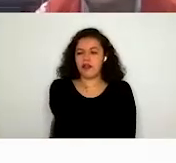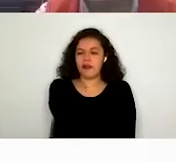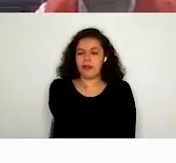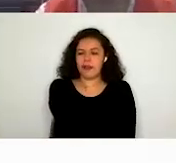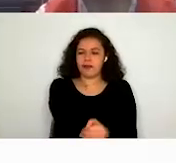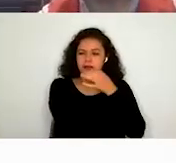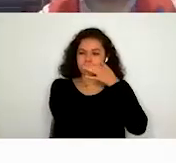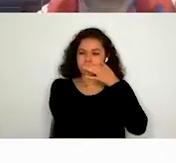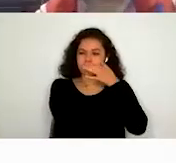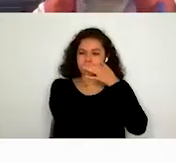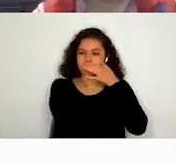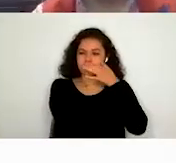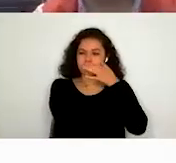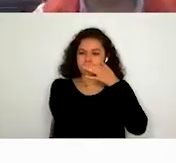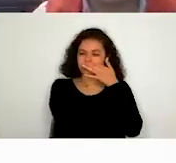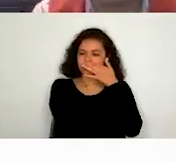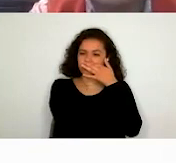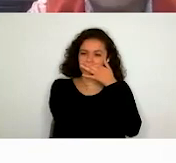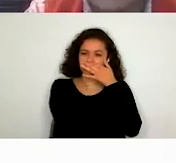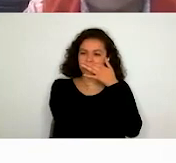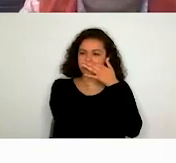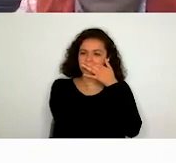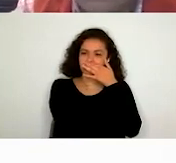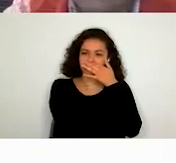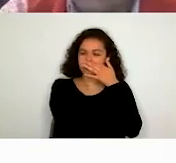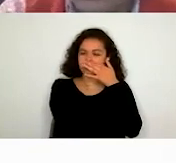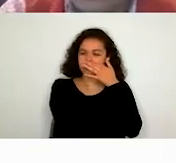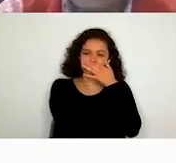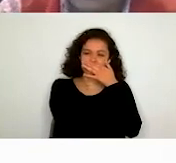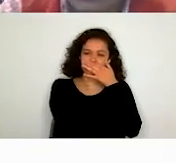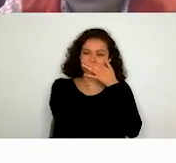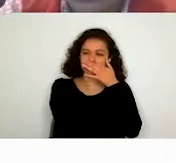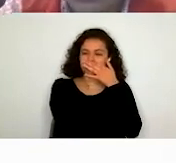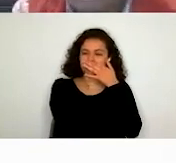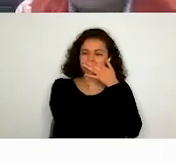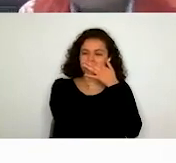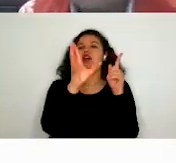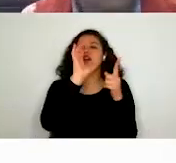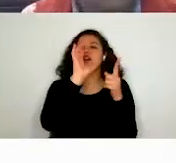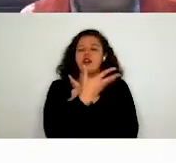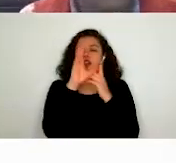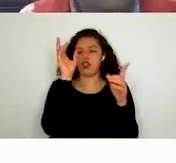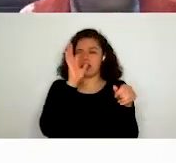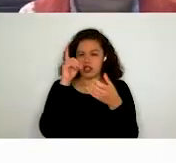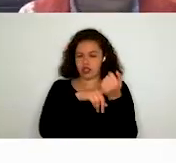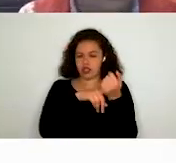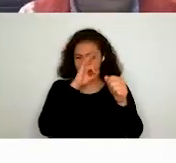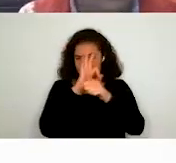Y hasta ahí. Es así como debe de estar conformado nuestro comité interno de protección civil.